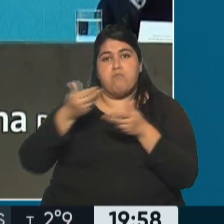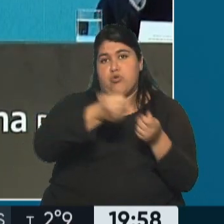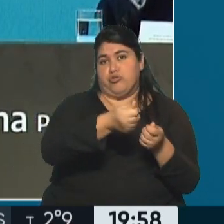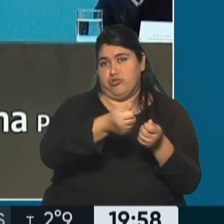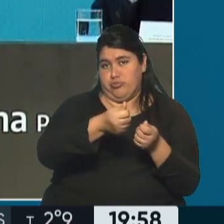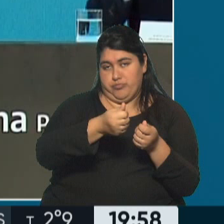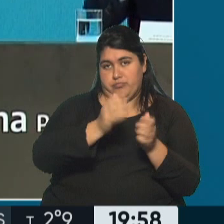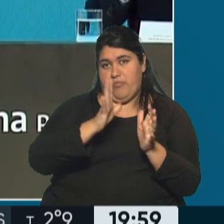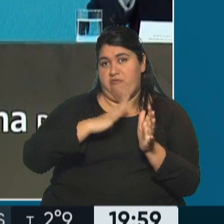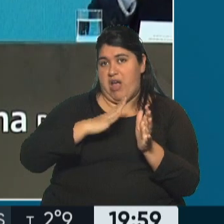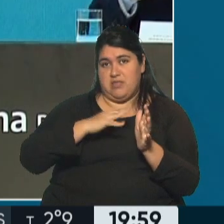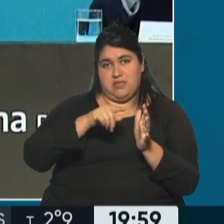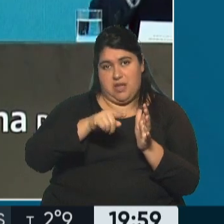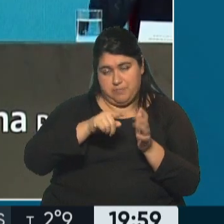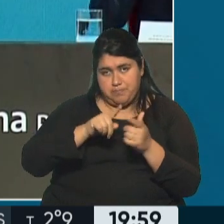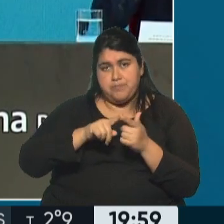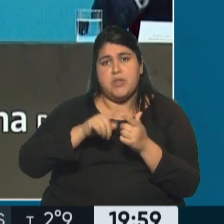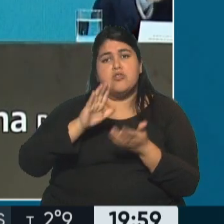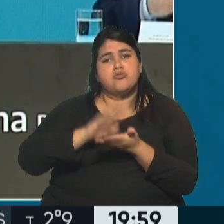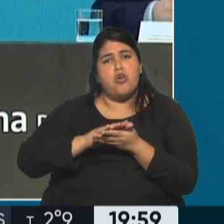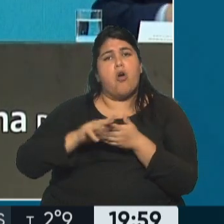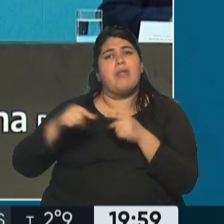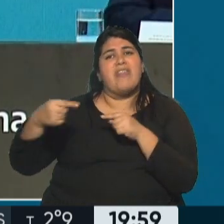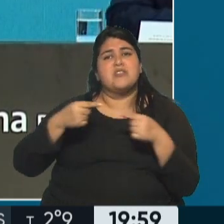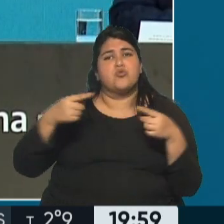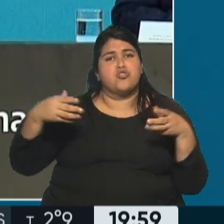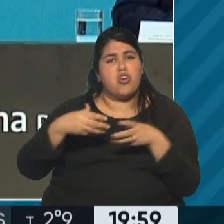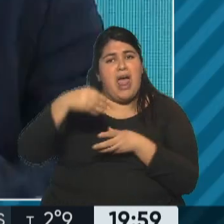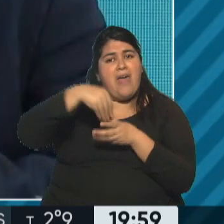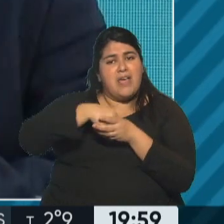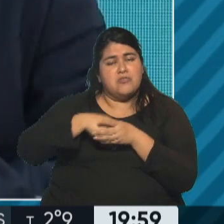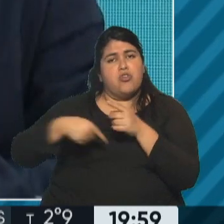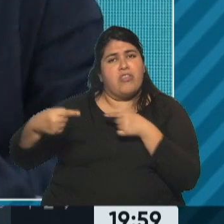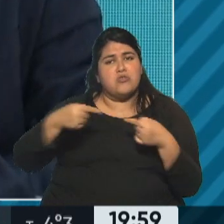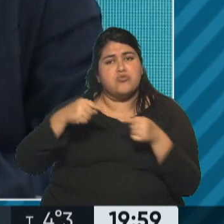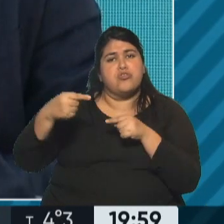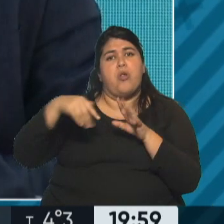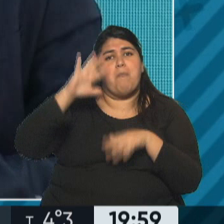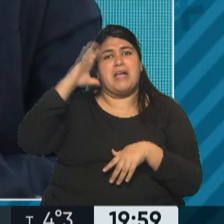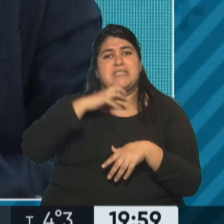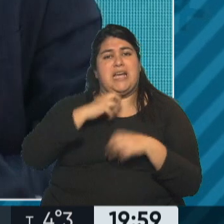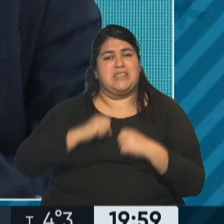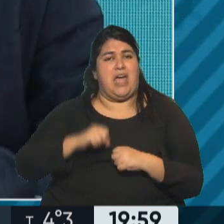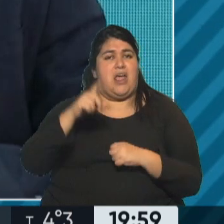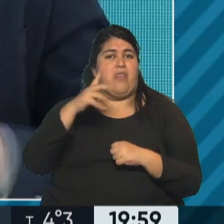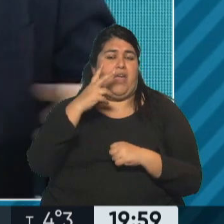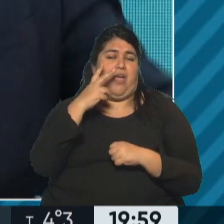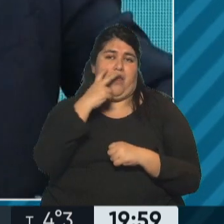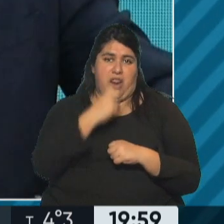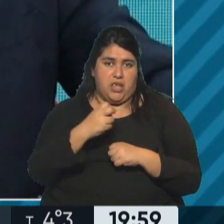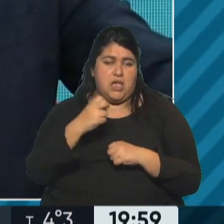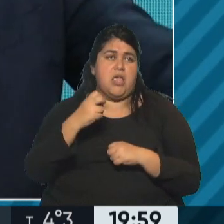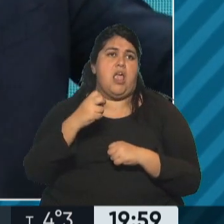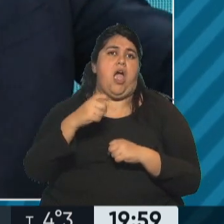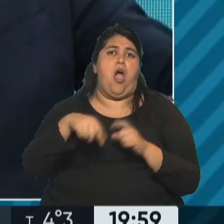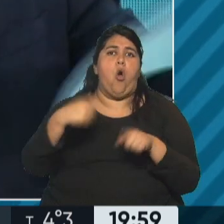presidente Alberto Fernández respecto de las discusiones internas que mantenía Guzmán con la Secretaría de Energía y sus diversos